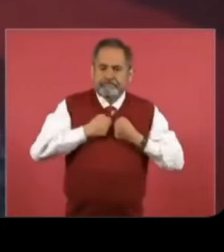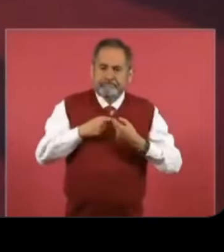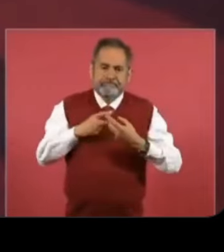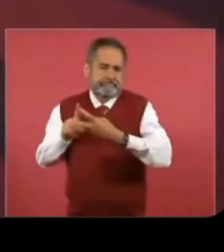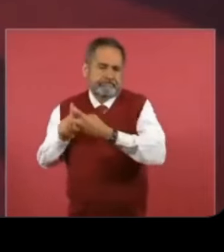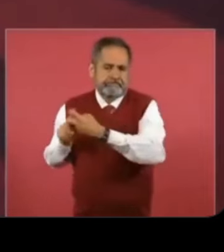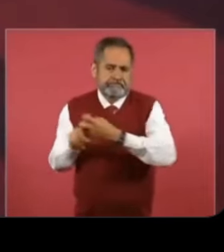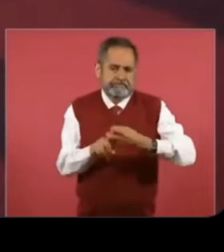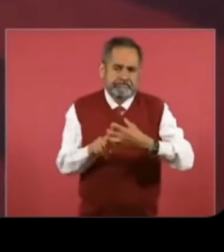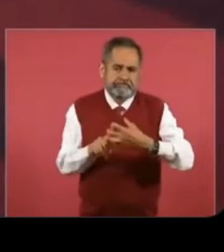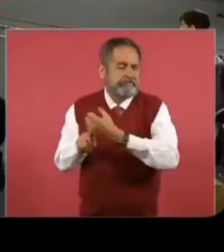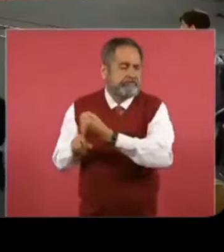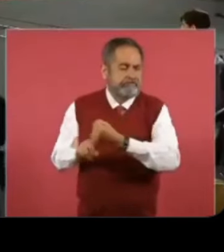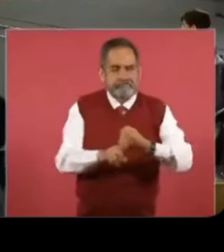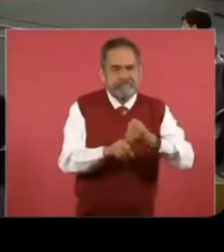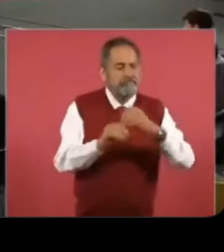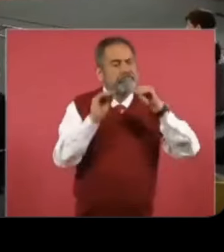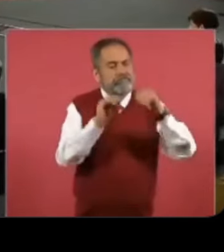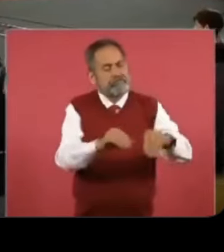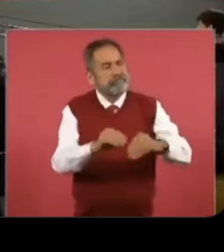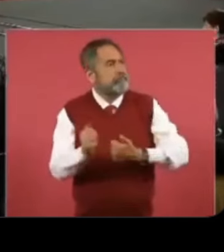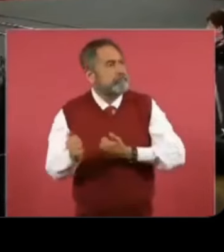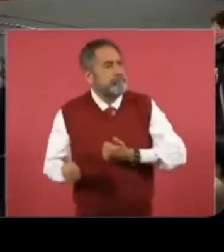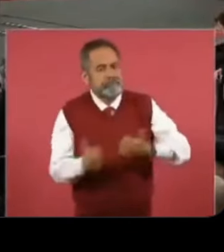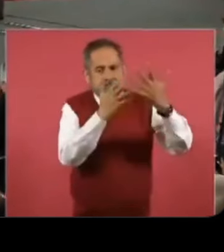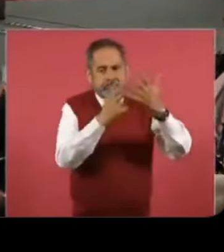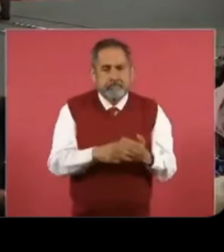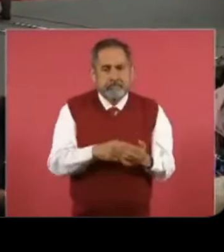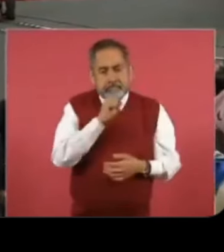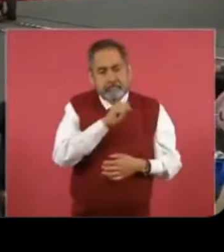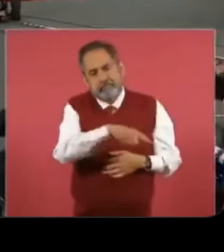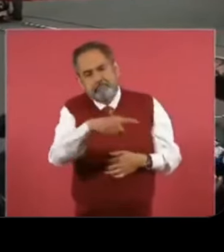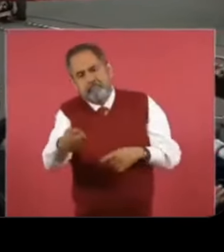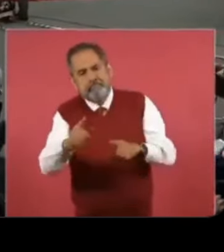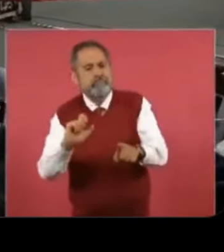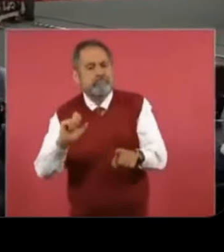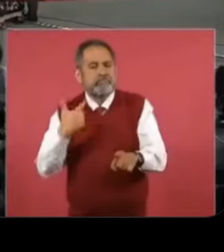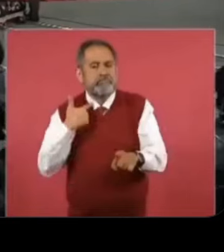de la vida pública de este país. Amigos, les dejo el link abajo del otro